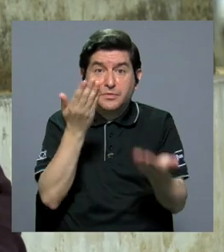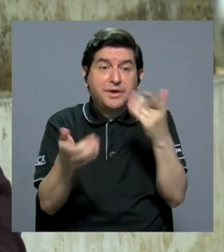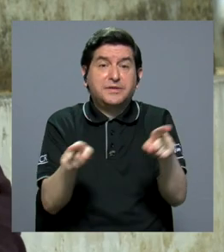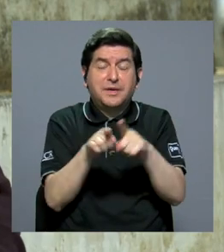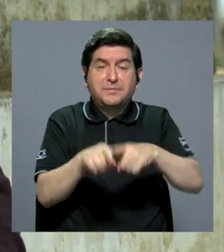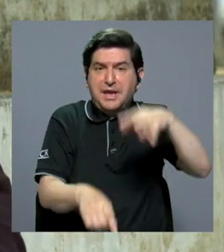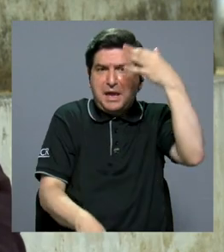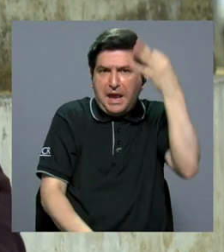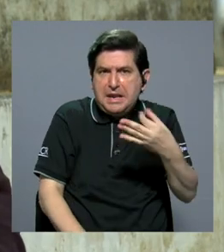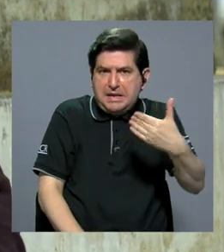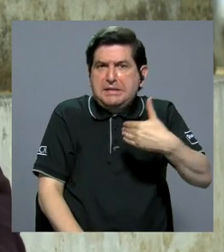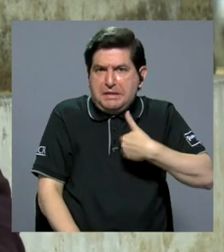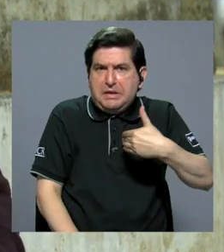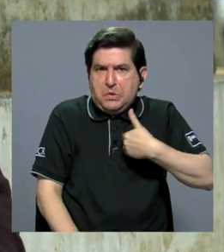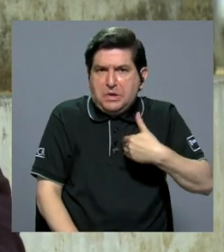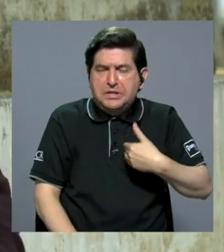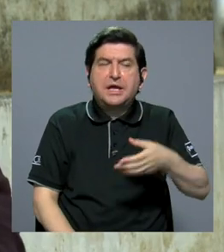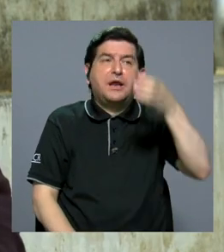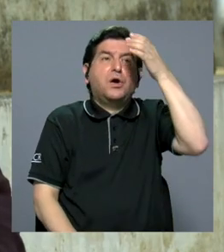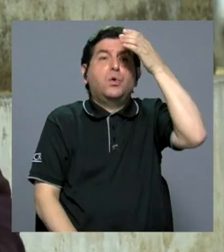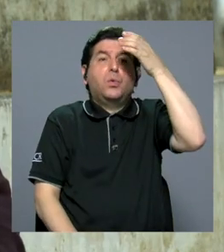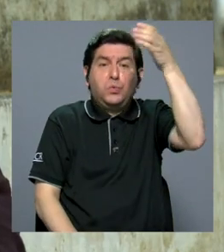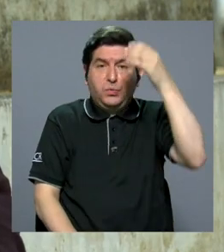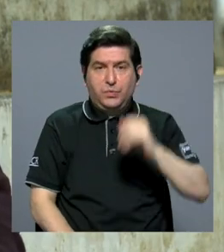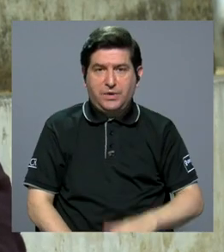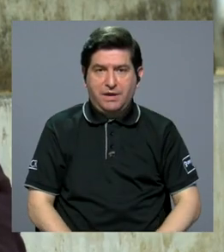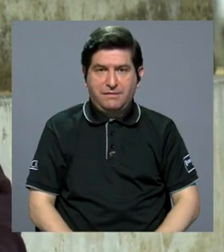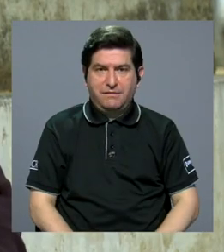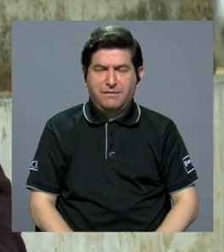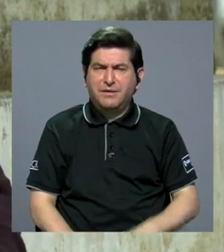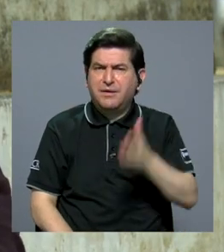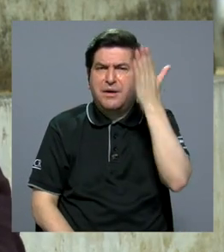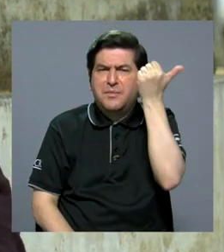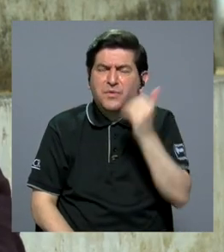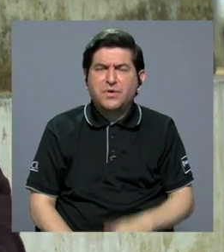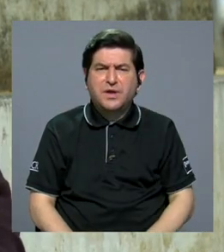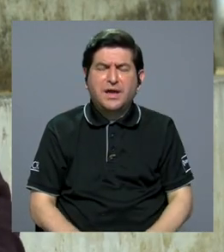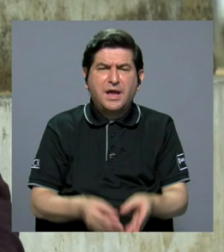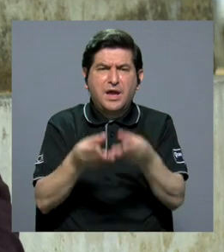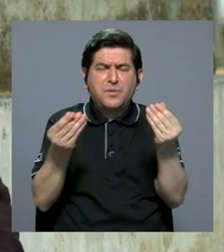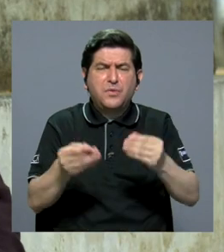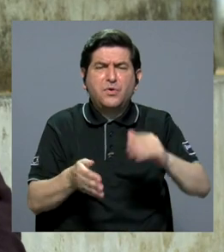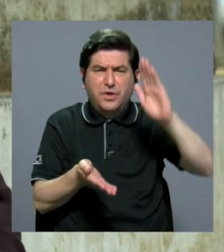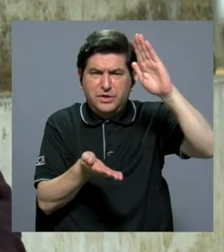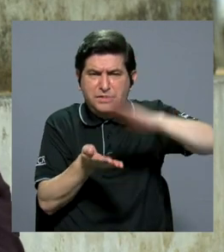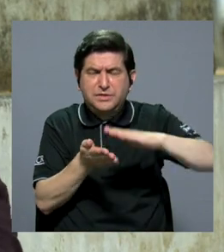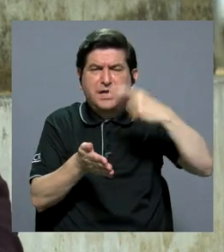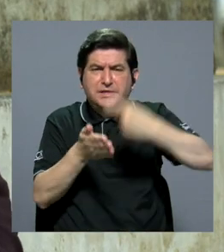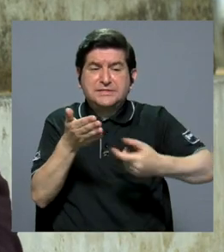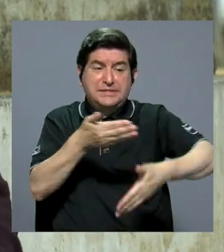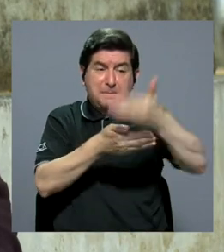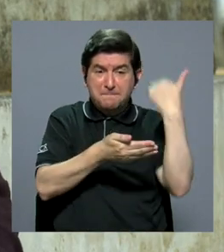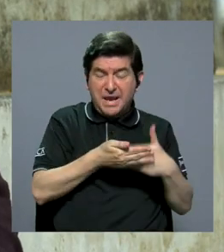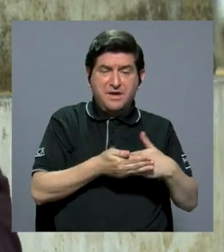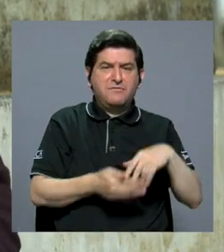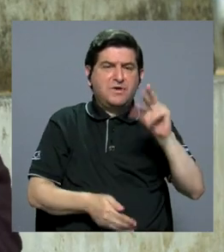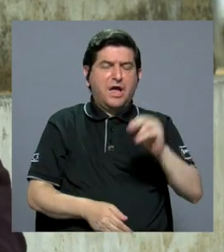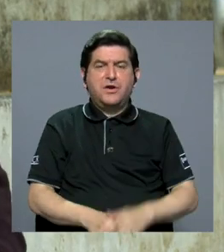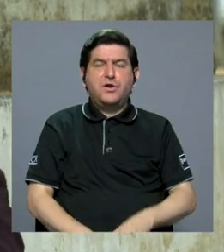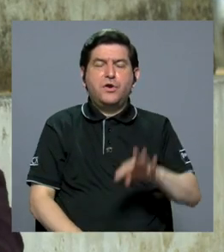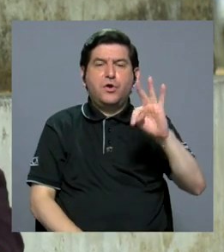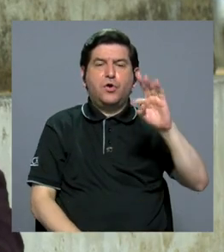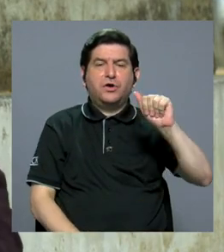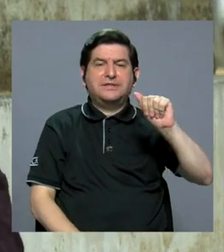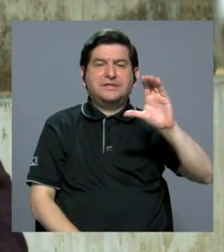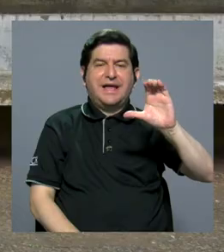un poquito del criterio también cultural, porque en la canasta básica tributaria anterior, por ejemplo, no estaba